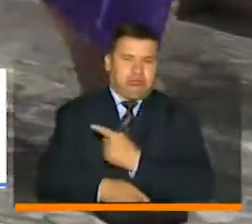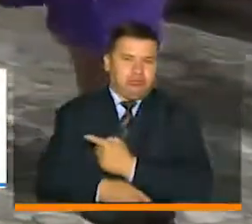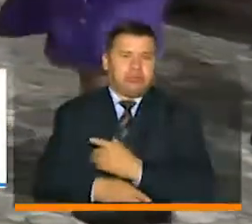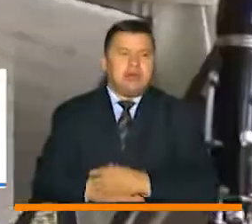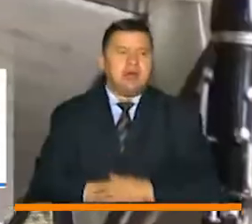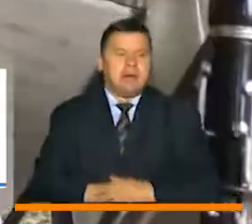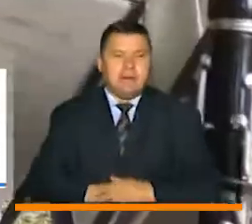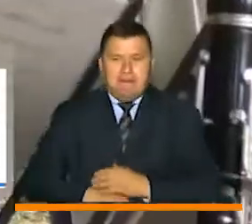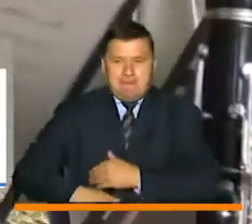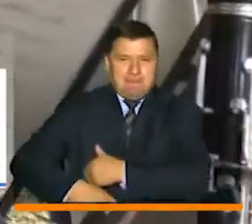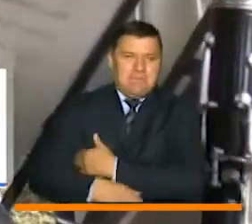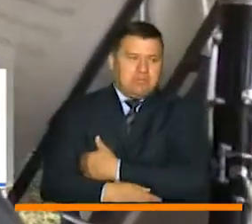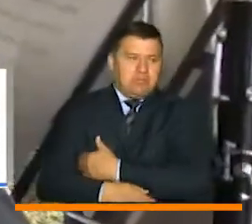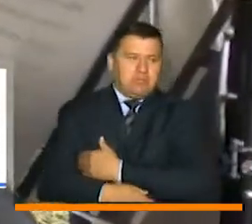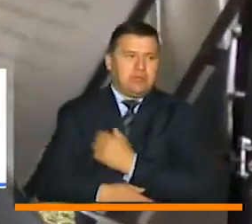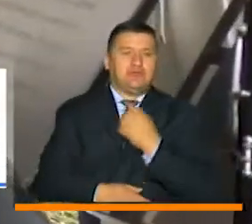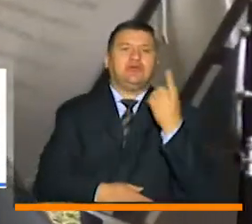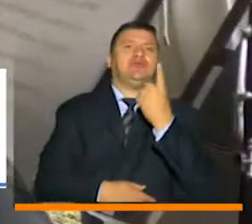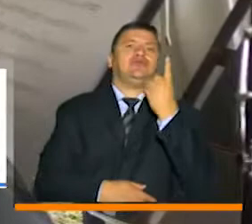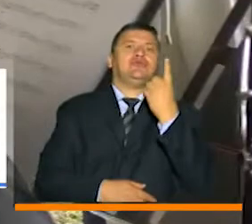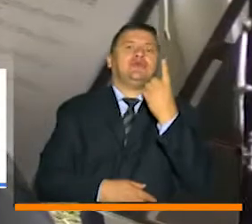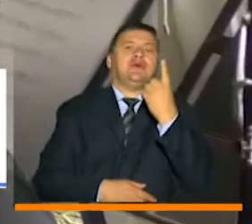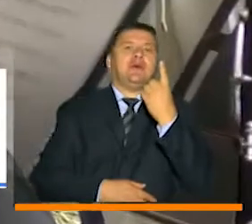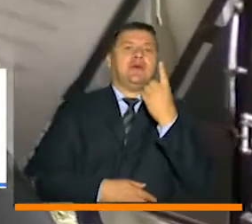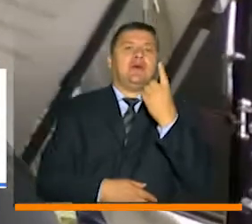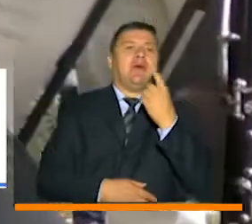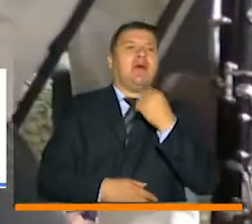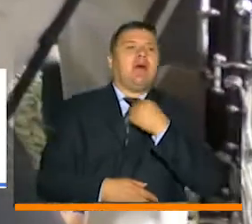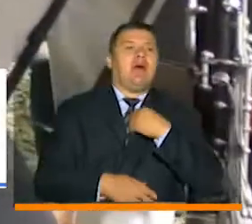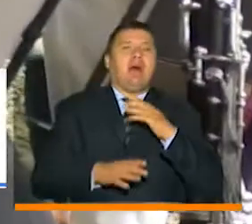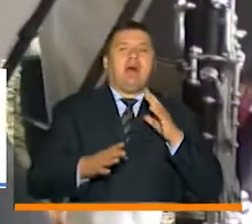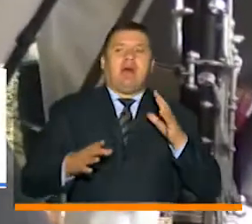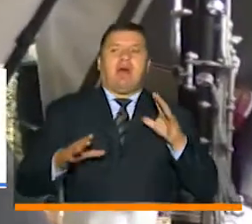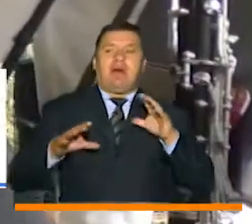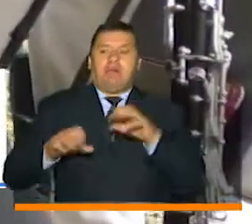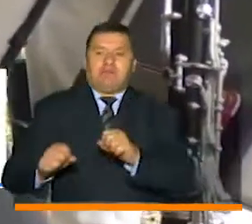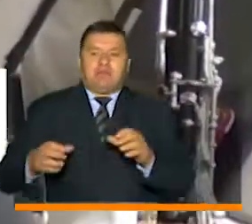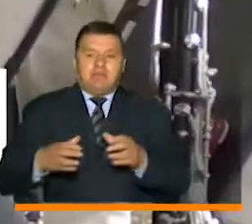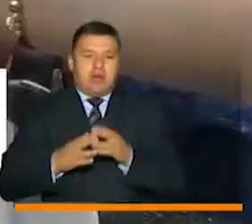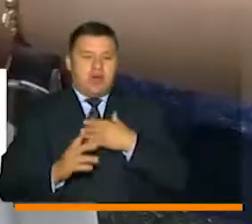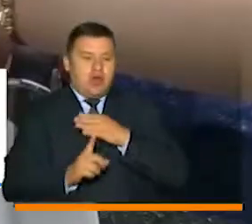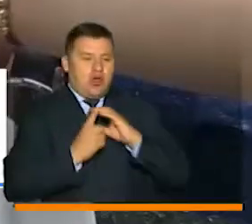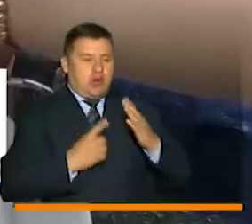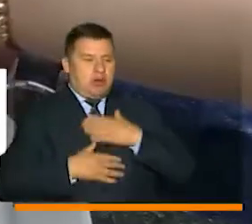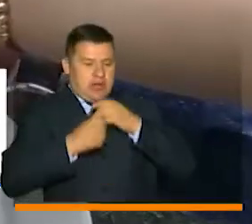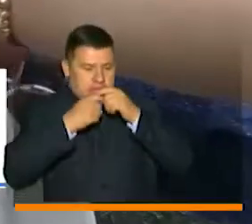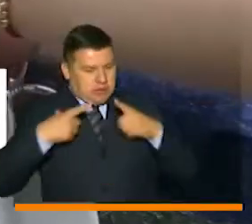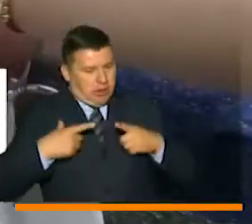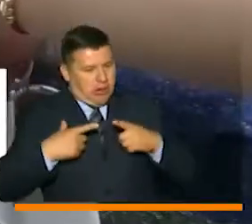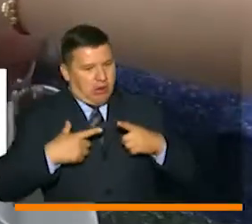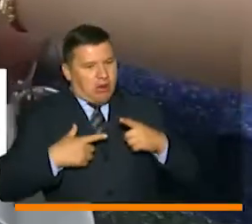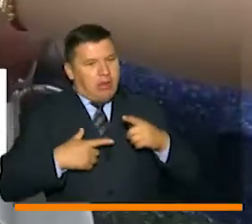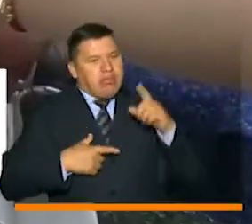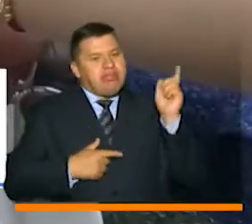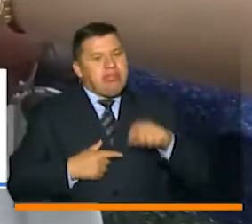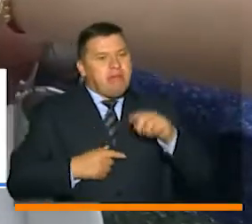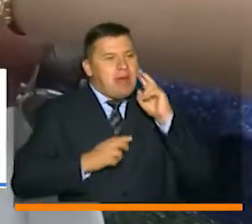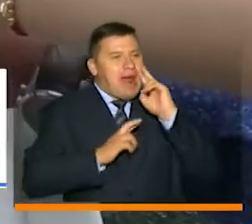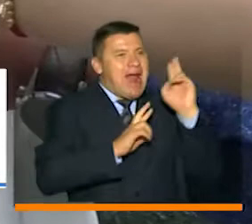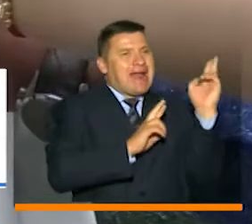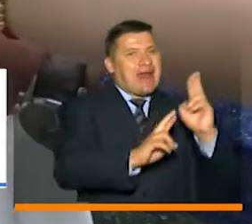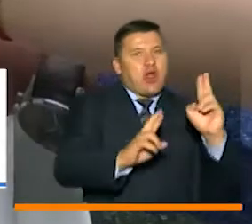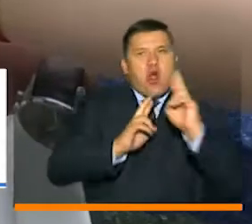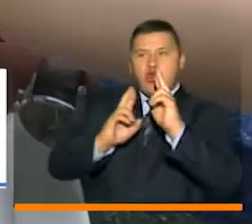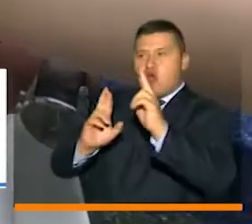ahora la ministra, no solamente ser acreedores a beneficios culturales del Estado, sino para reconocerse